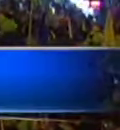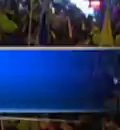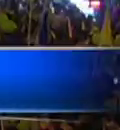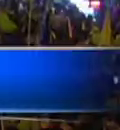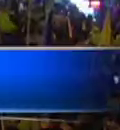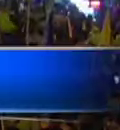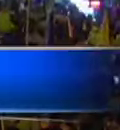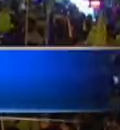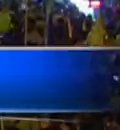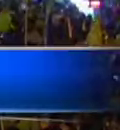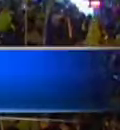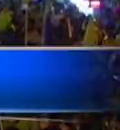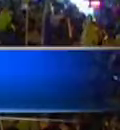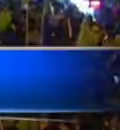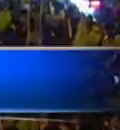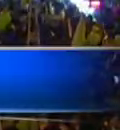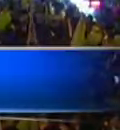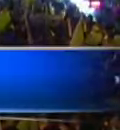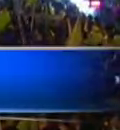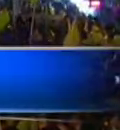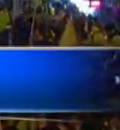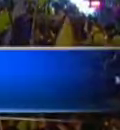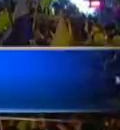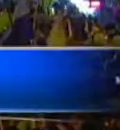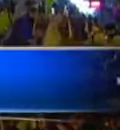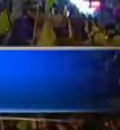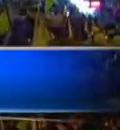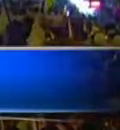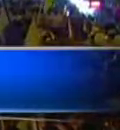se certifica que existen hasta este momento